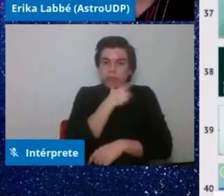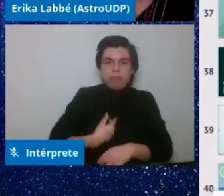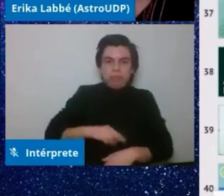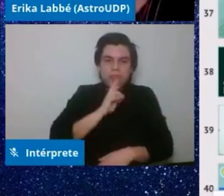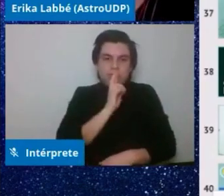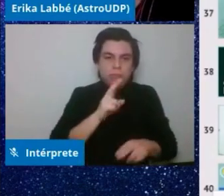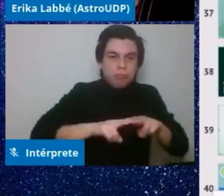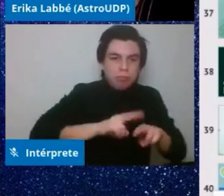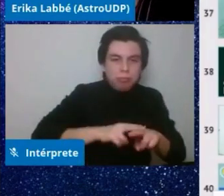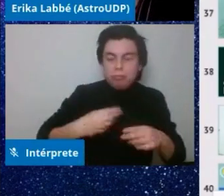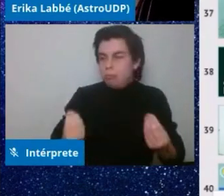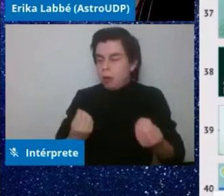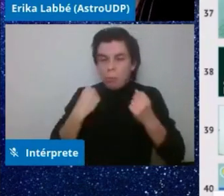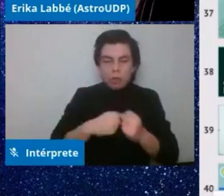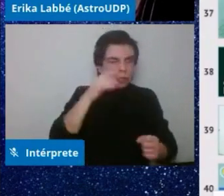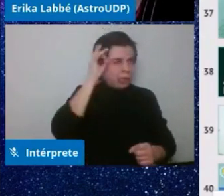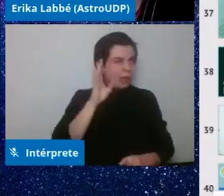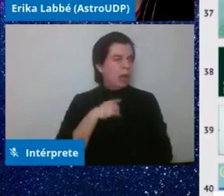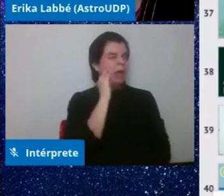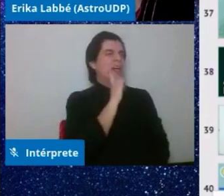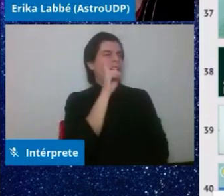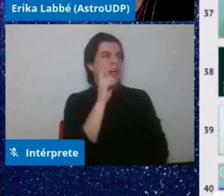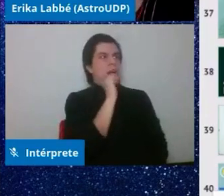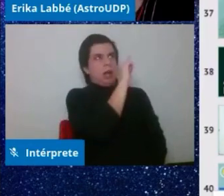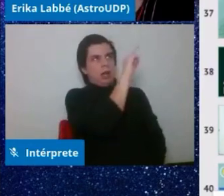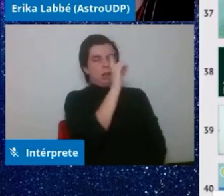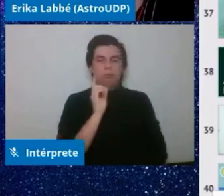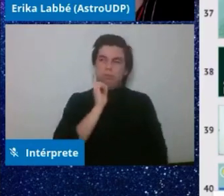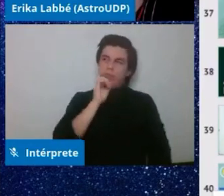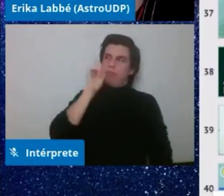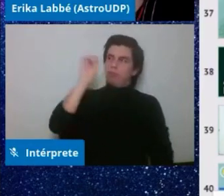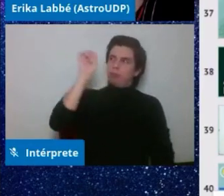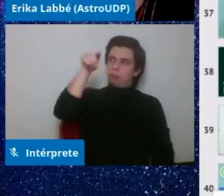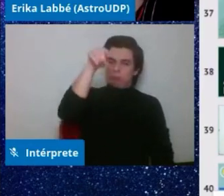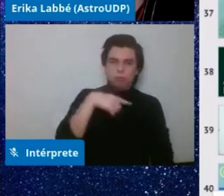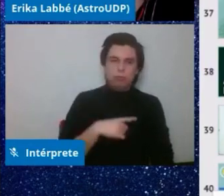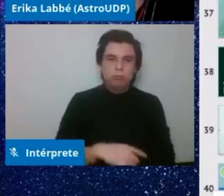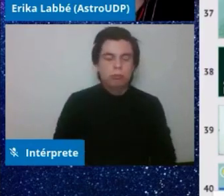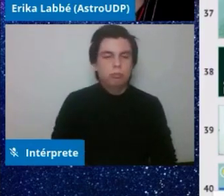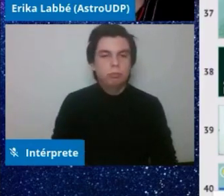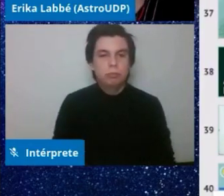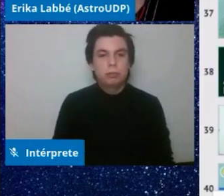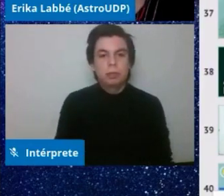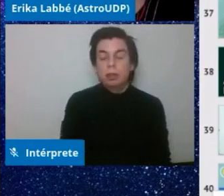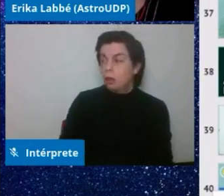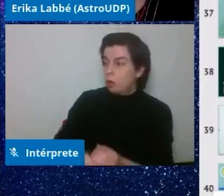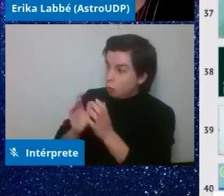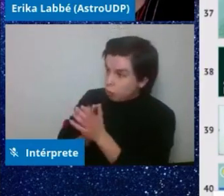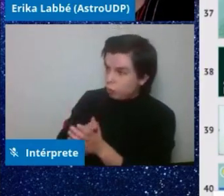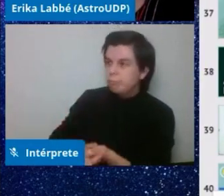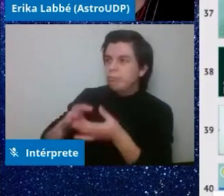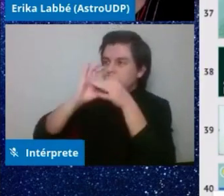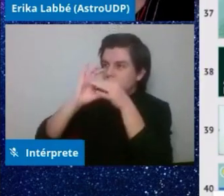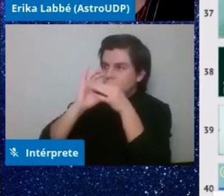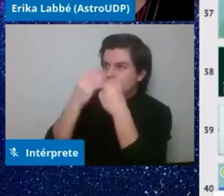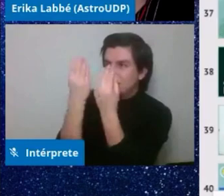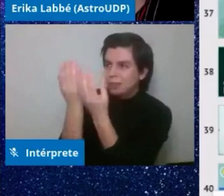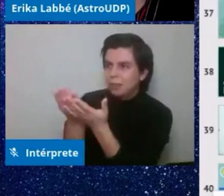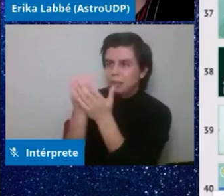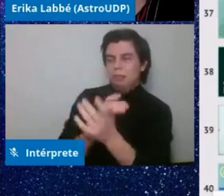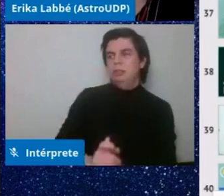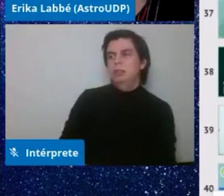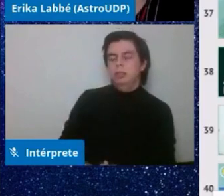problema, puedo saber quién lo va a solucionar. No, de todas maneras, muchas gracias. Aquí toda la gente está muy, muy,